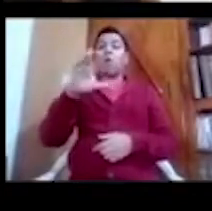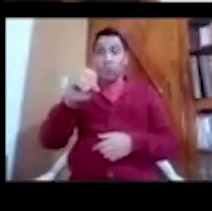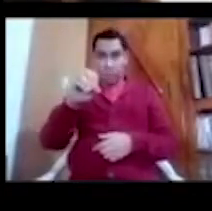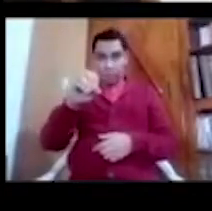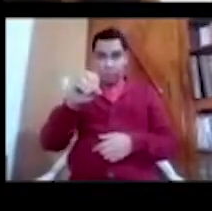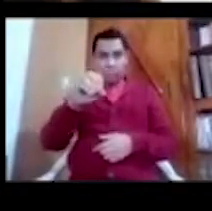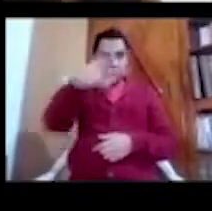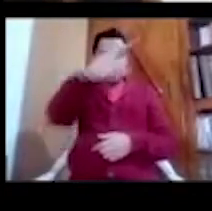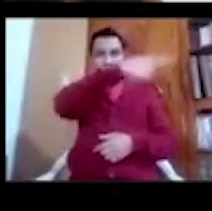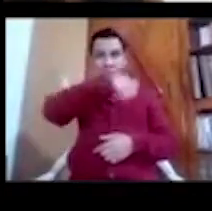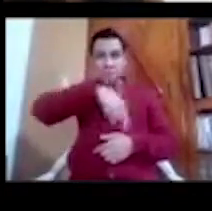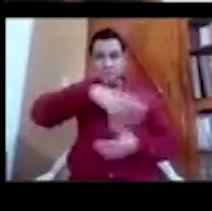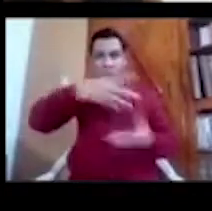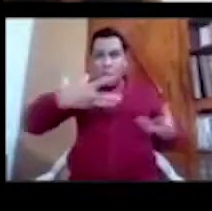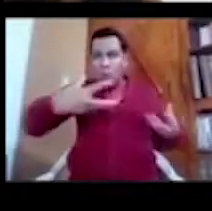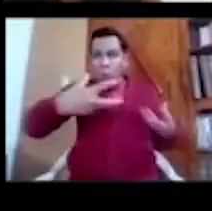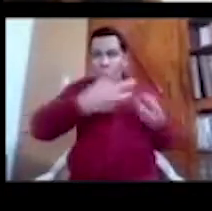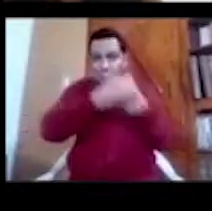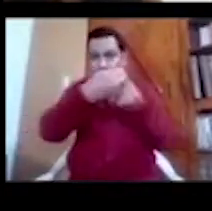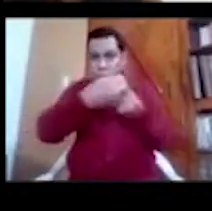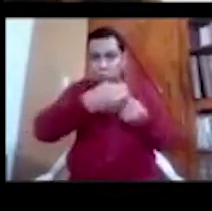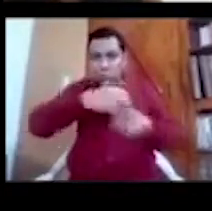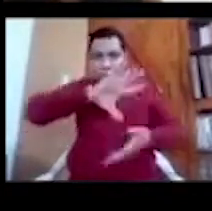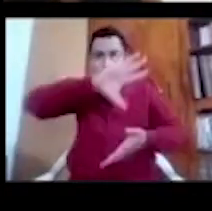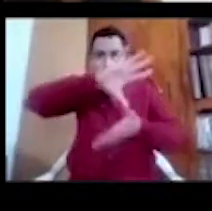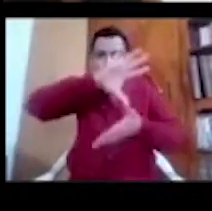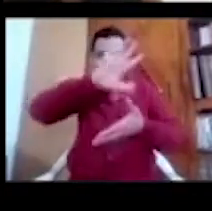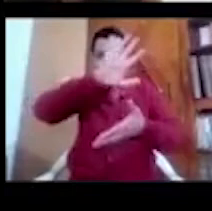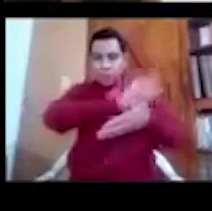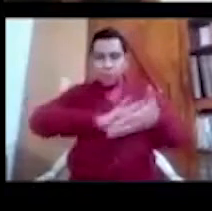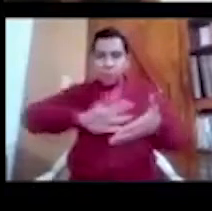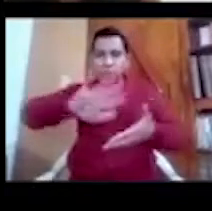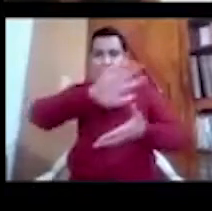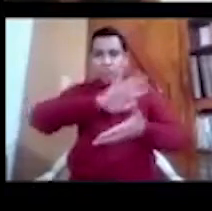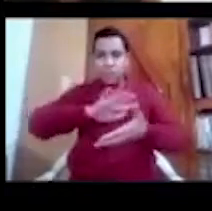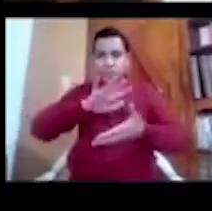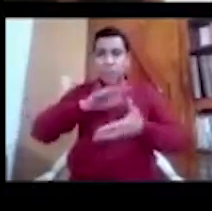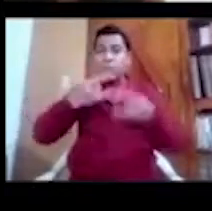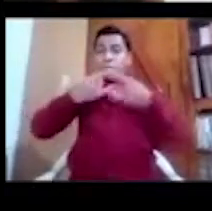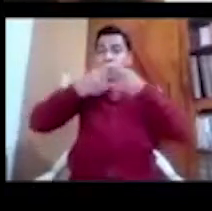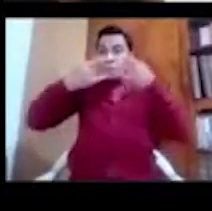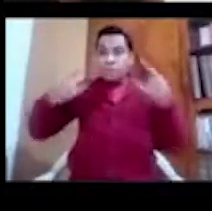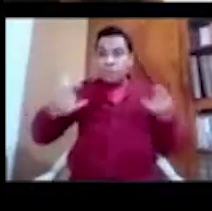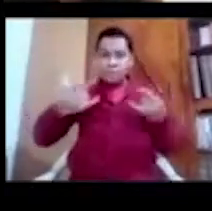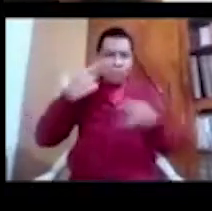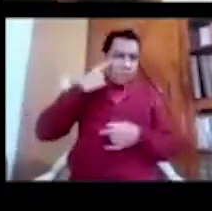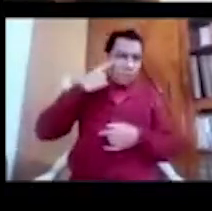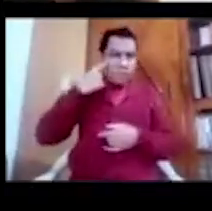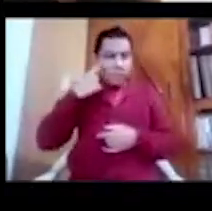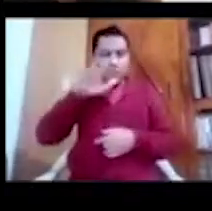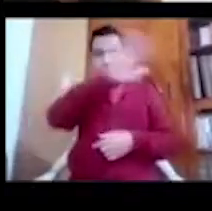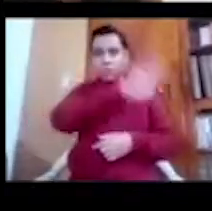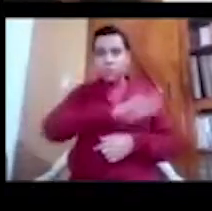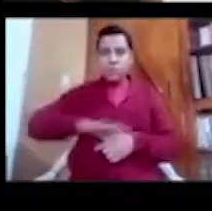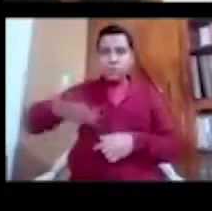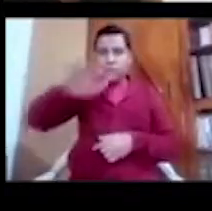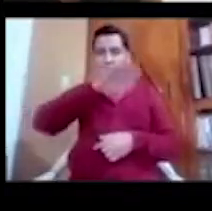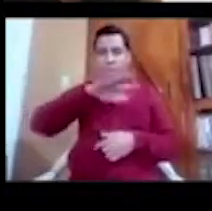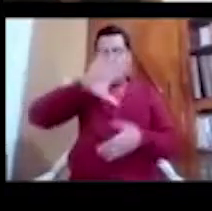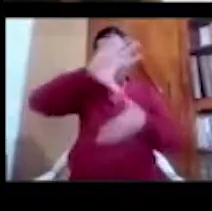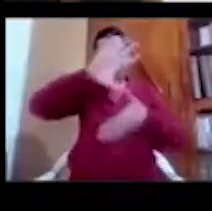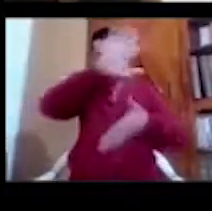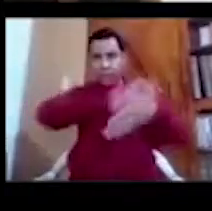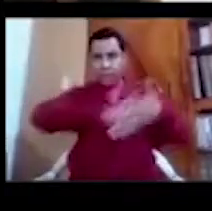mesoamericano. Los teóricos que han trabajado este territorio han hablado de una región mesoamericana que las fronteras son